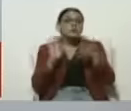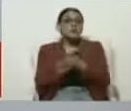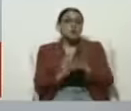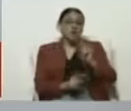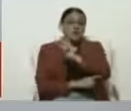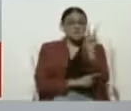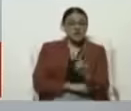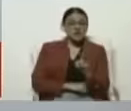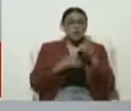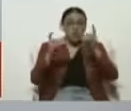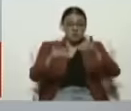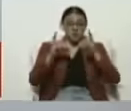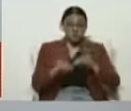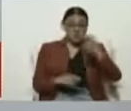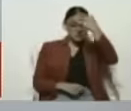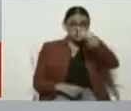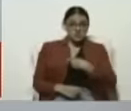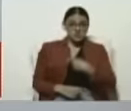tome una decisión